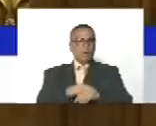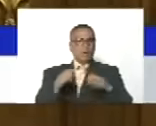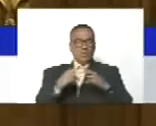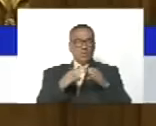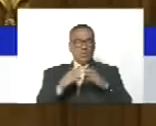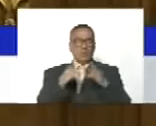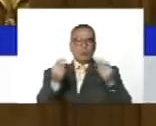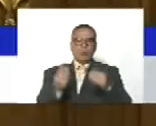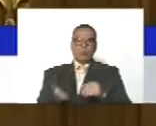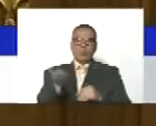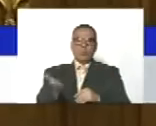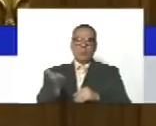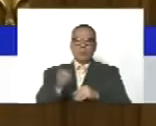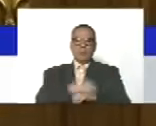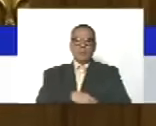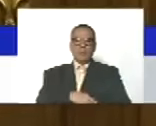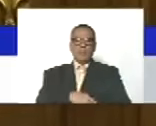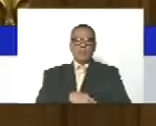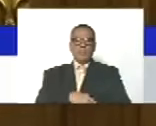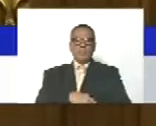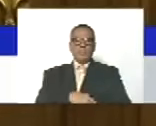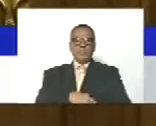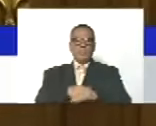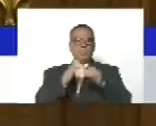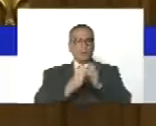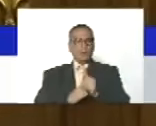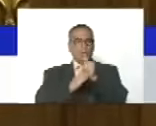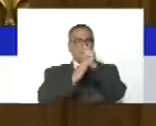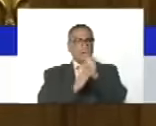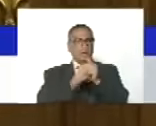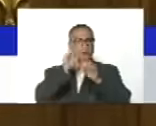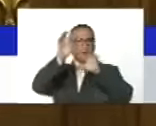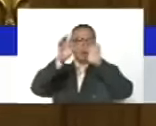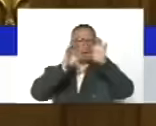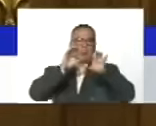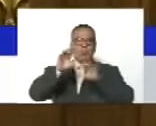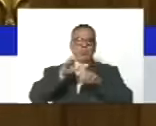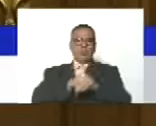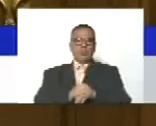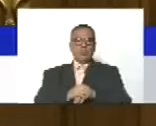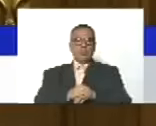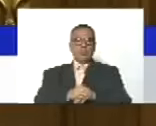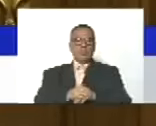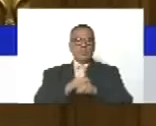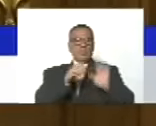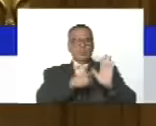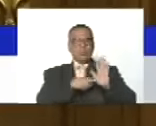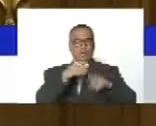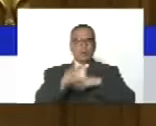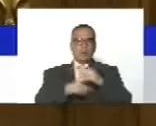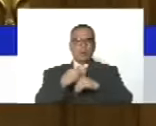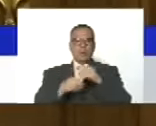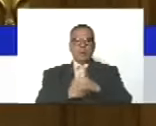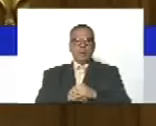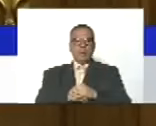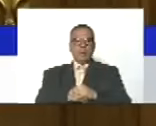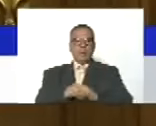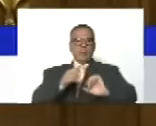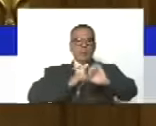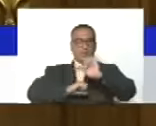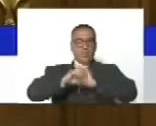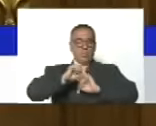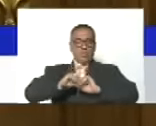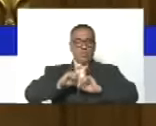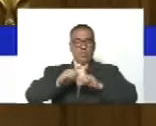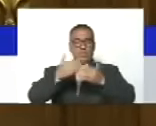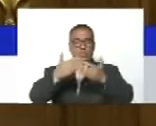muy importante de líderes de países que están planteando la defensa de la